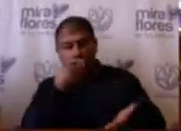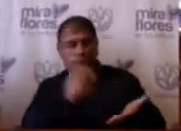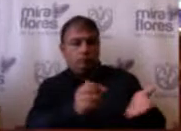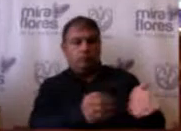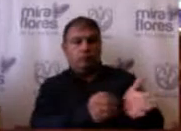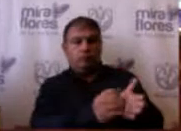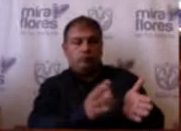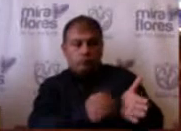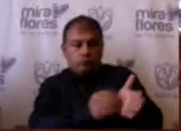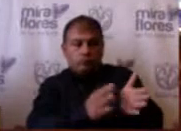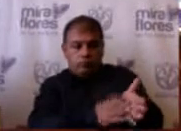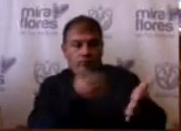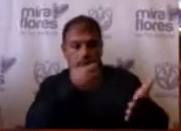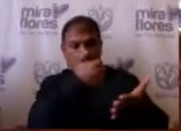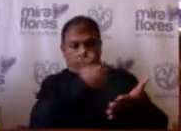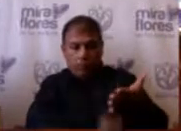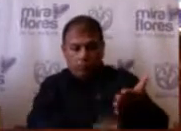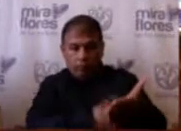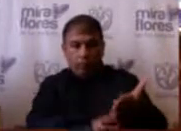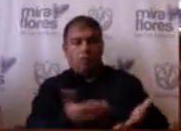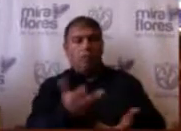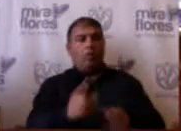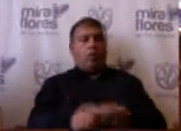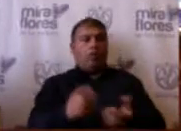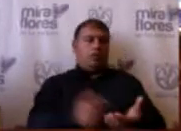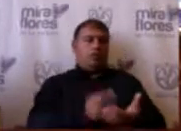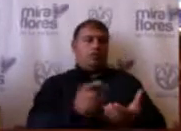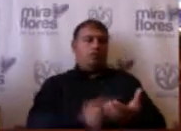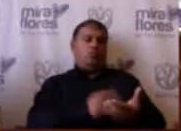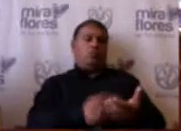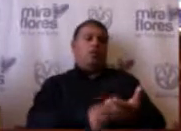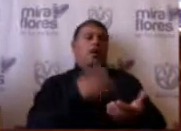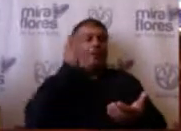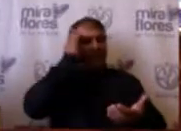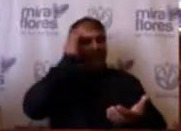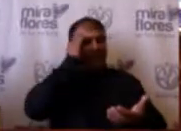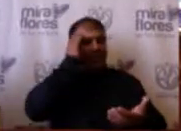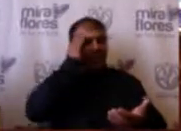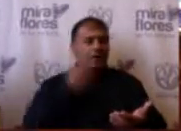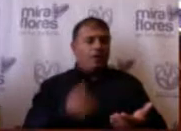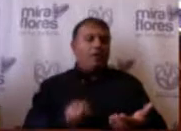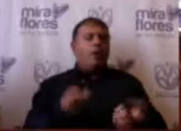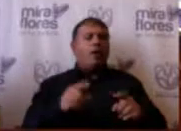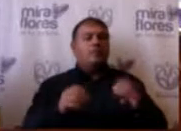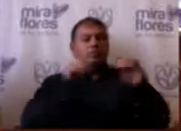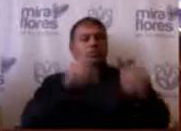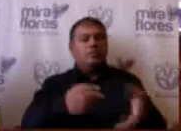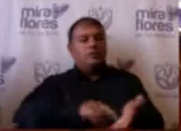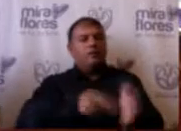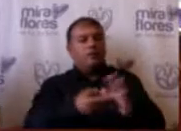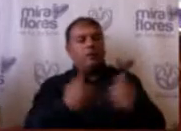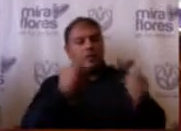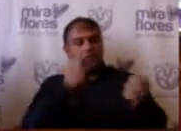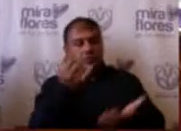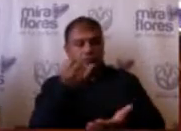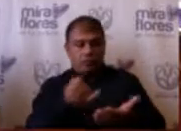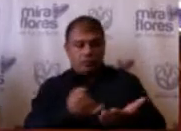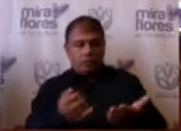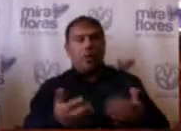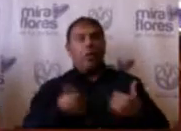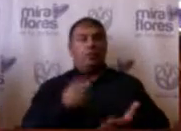este código qr no le pasa el lector óptico y van a poder ver exactamente cuándo se pulso que significa en este